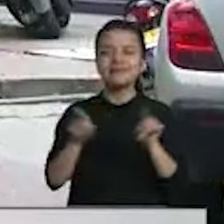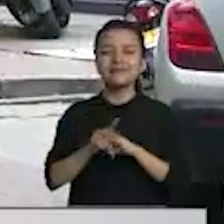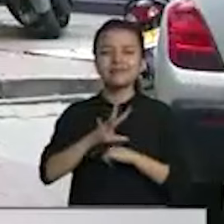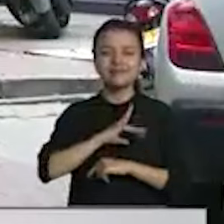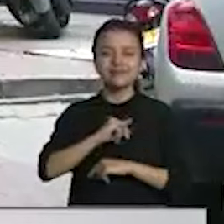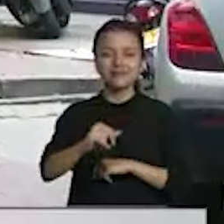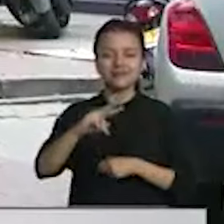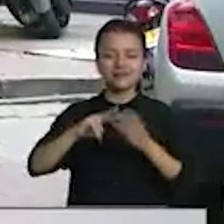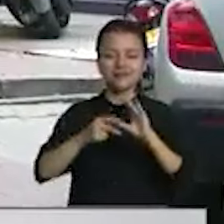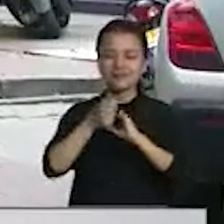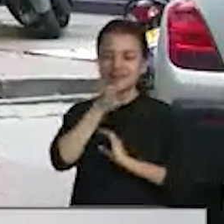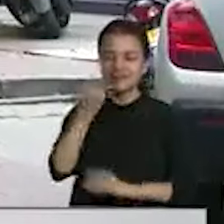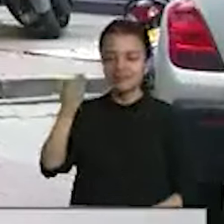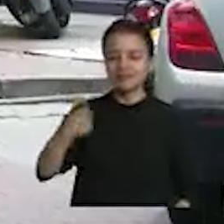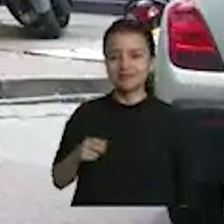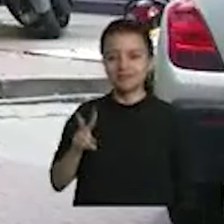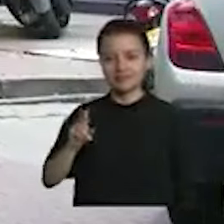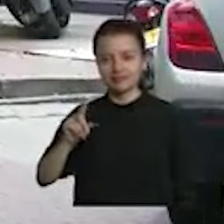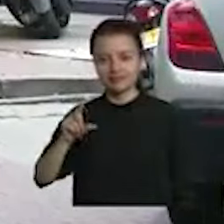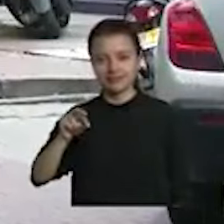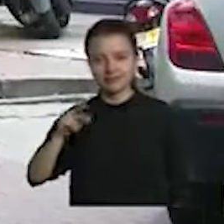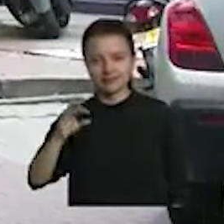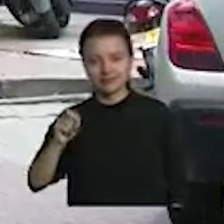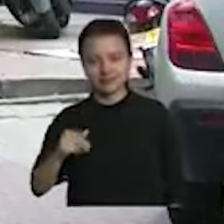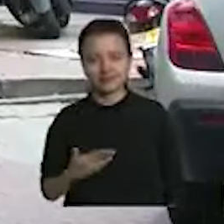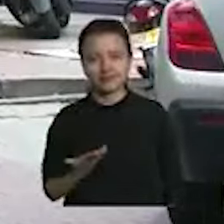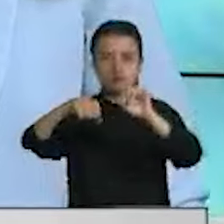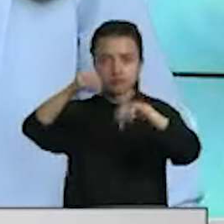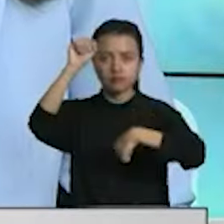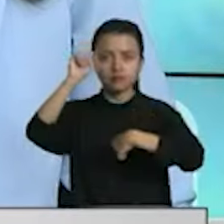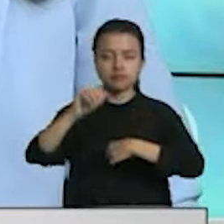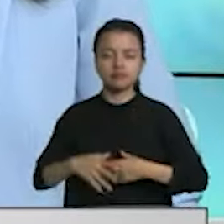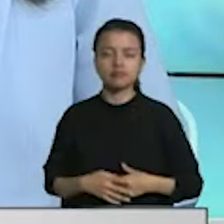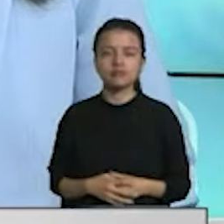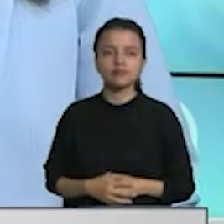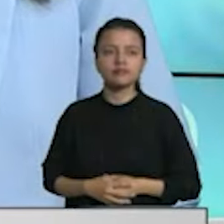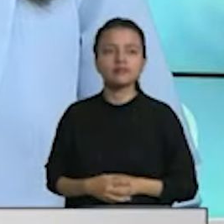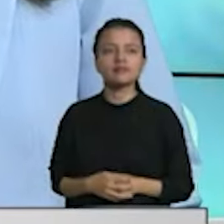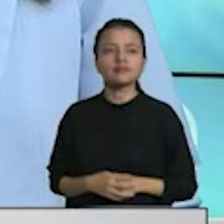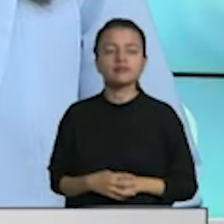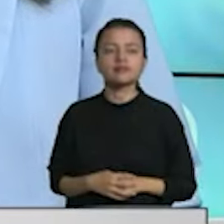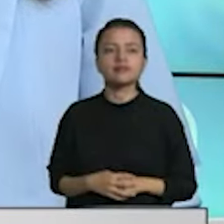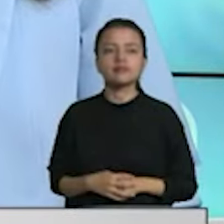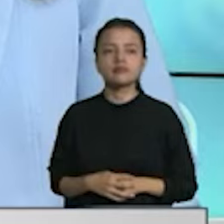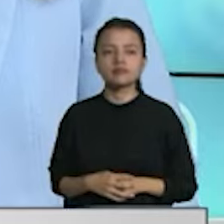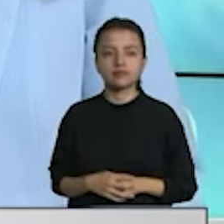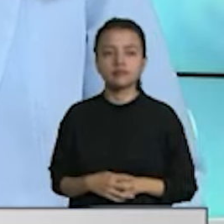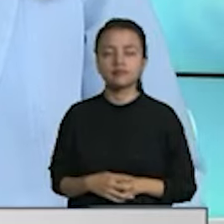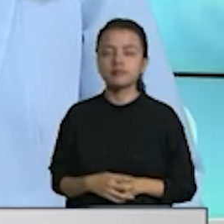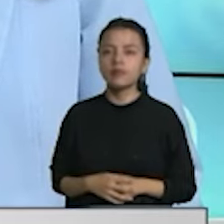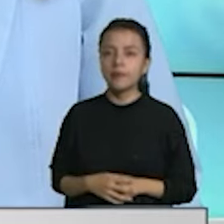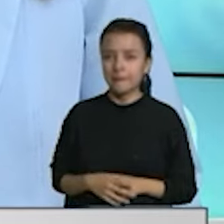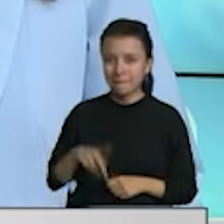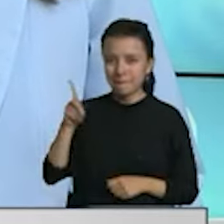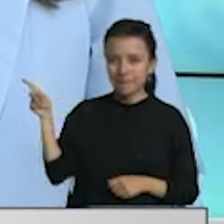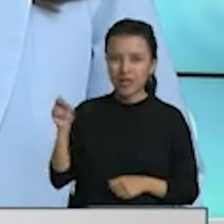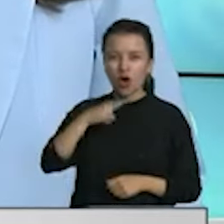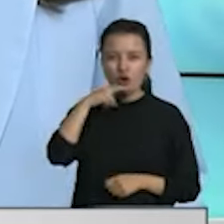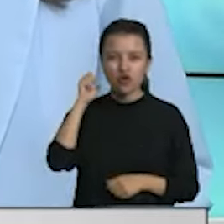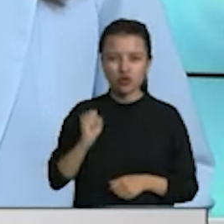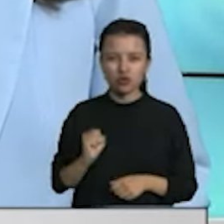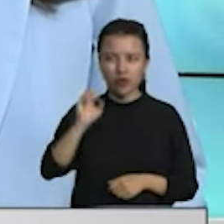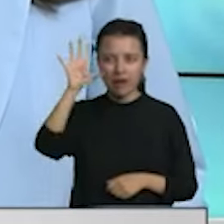del Valle del Cauca, Valentina Villegas, Noticentro 1 CMI. Hackers rusos robaron la base de datos de las autoridades penitenciarias